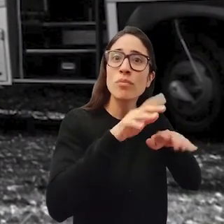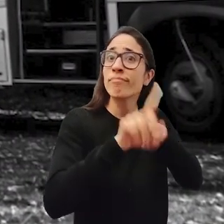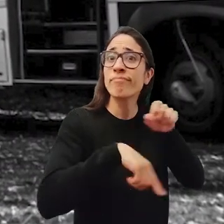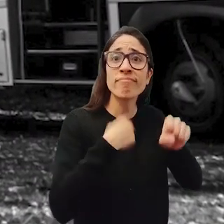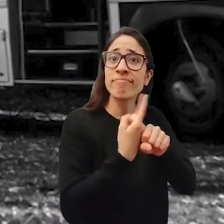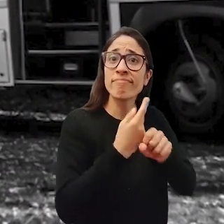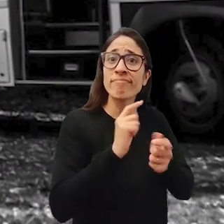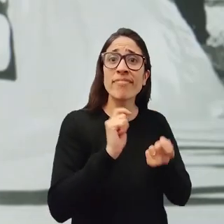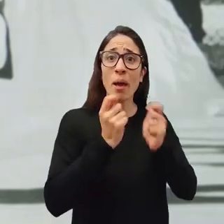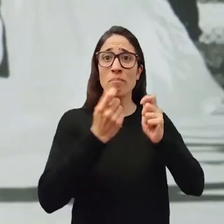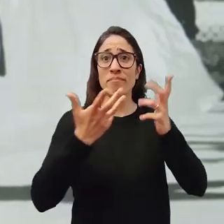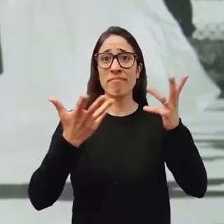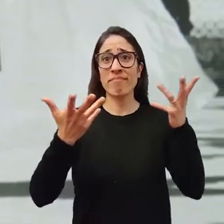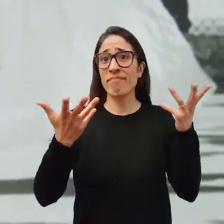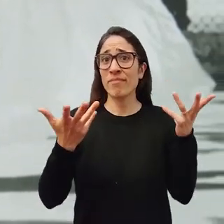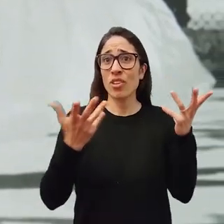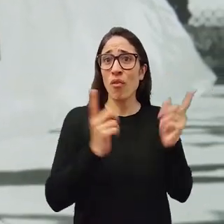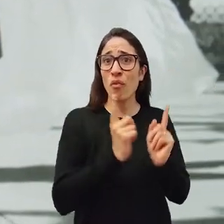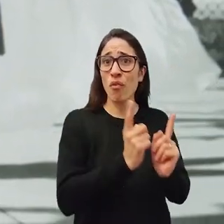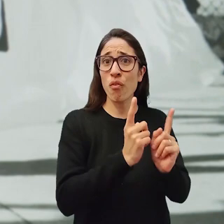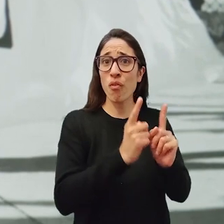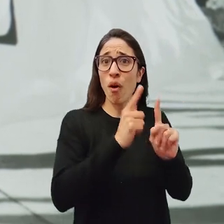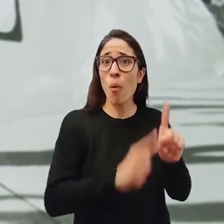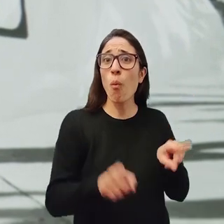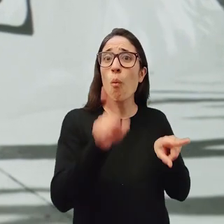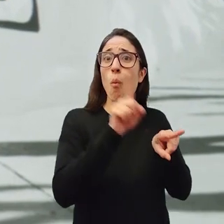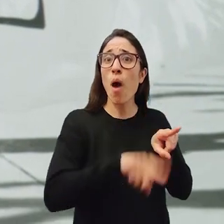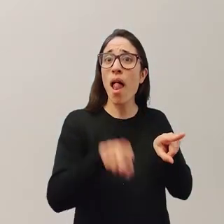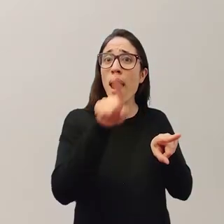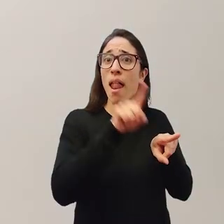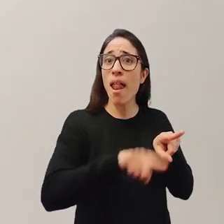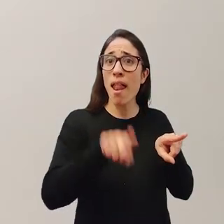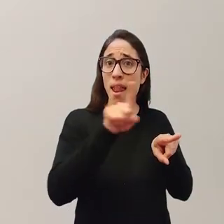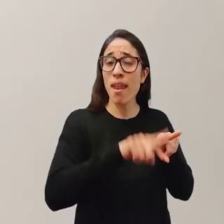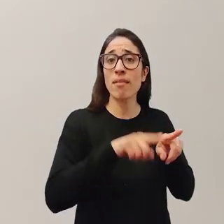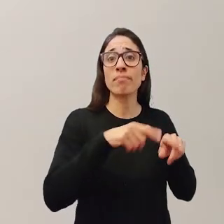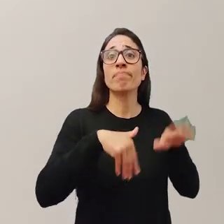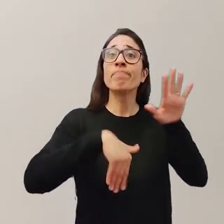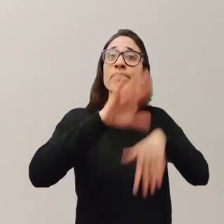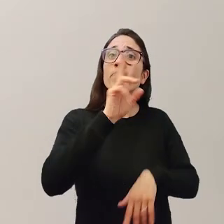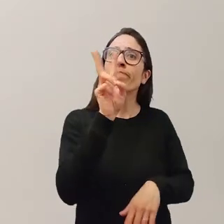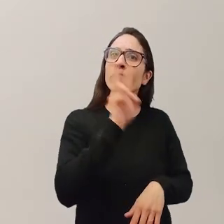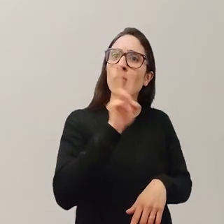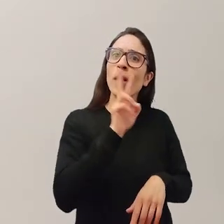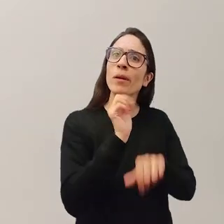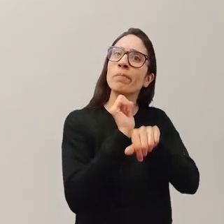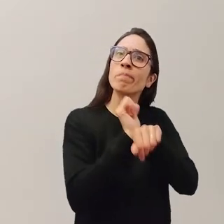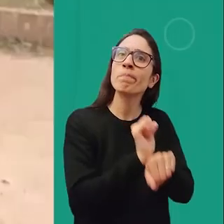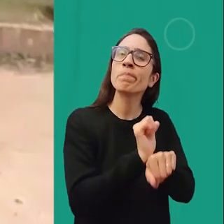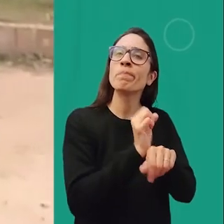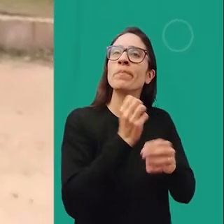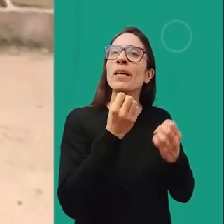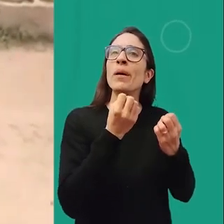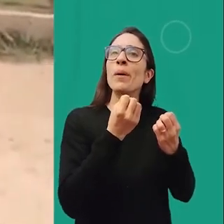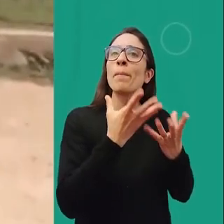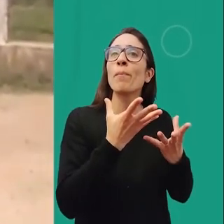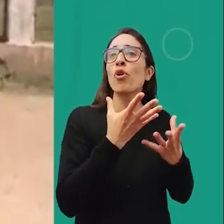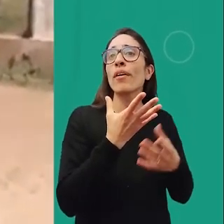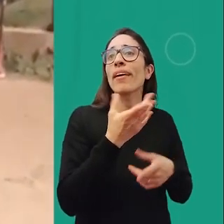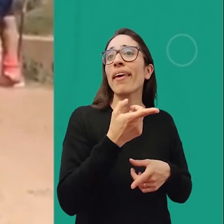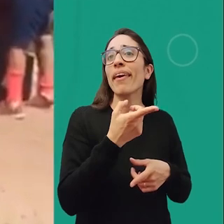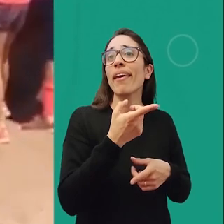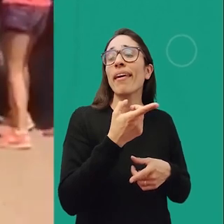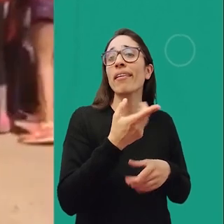que sigue siendo una maraña ahí. Muchas de ellas están ahí adentro porque en realidad siguieron a